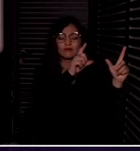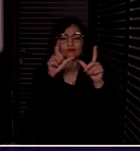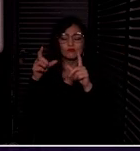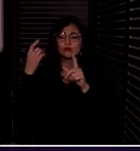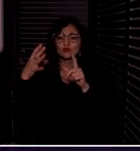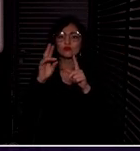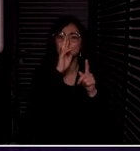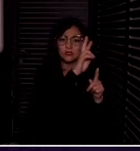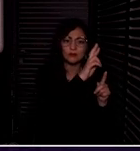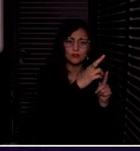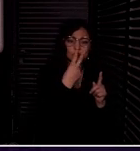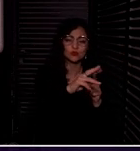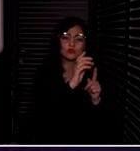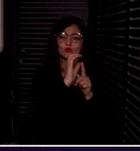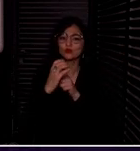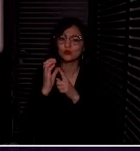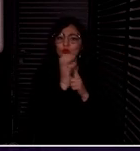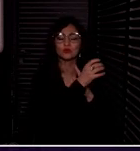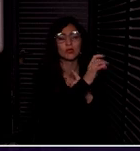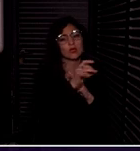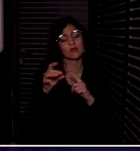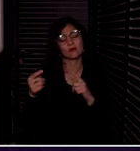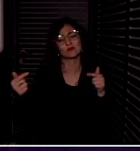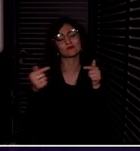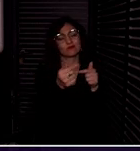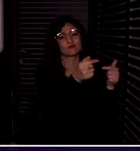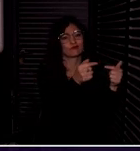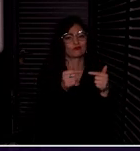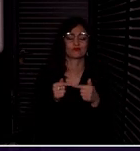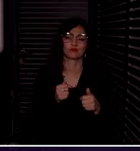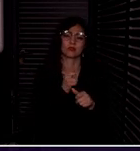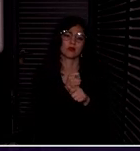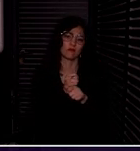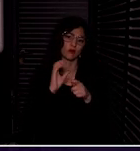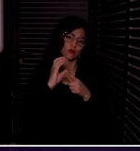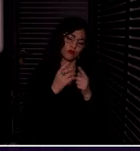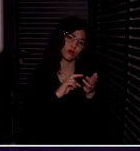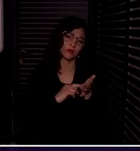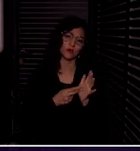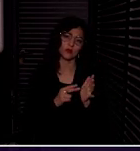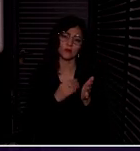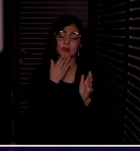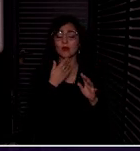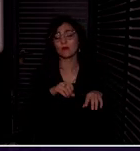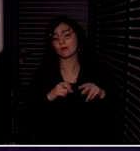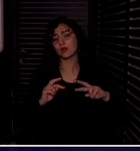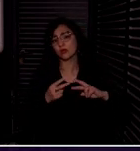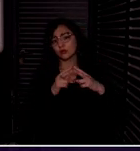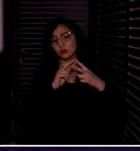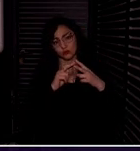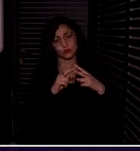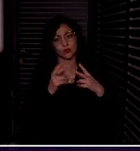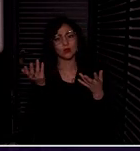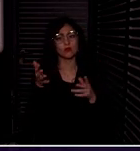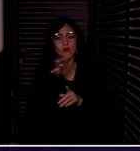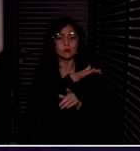evidentemente, genera brechas culturales, división internacional del trabajo cultural y un problema de estructuración del ecosistema mediático en torno a la